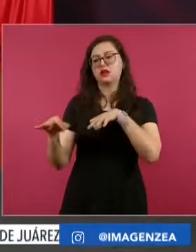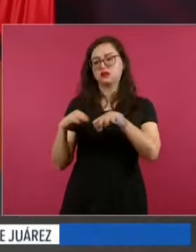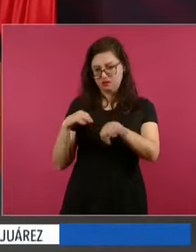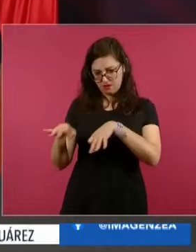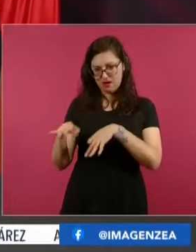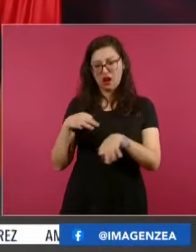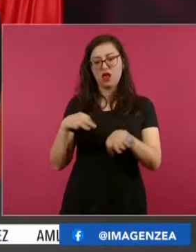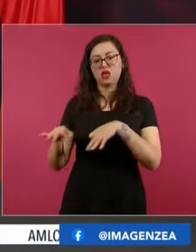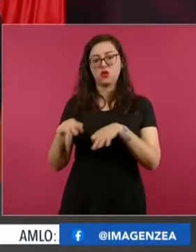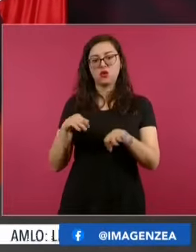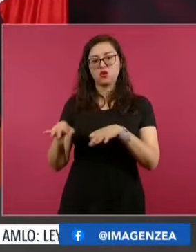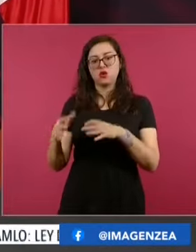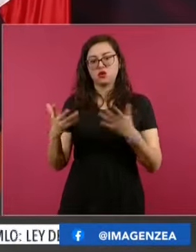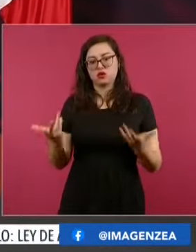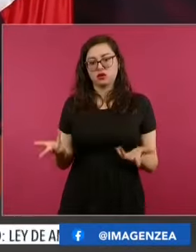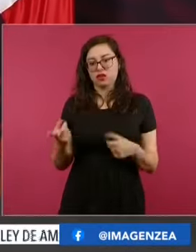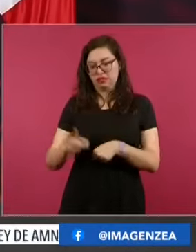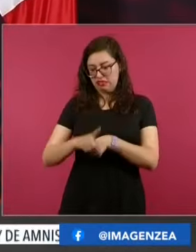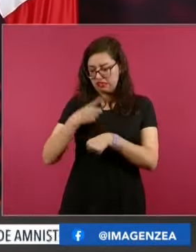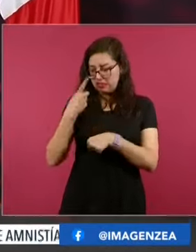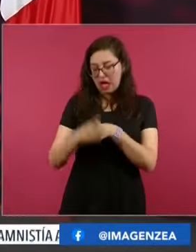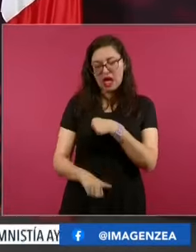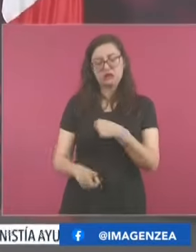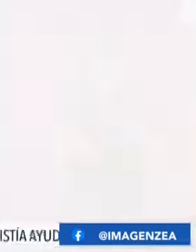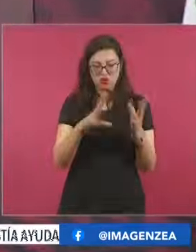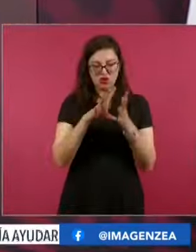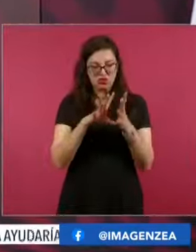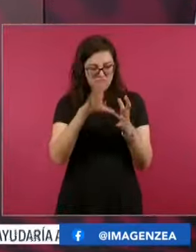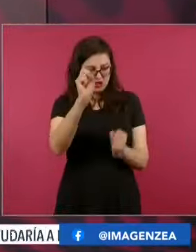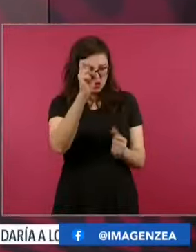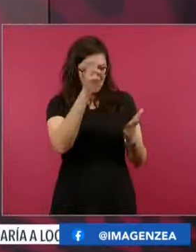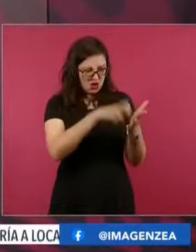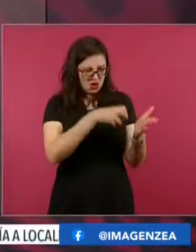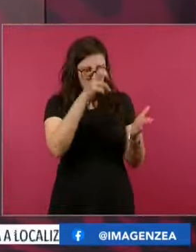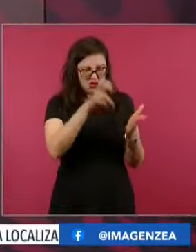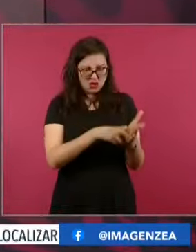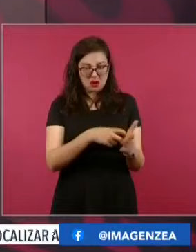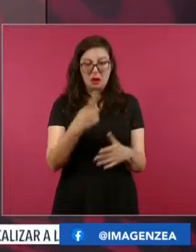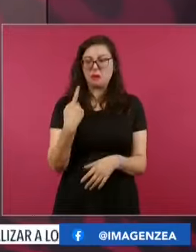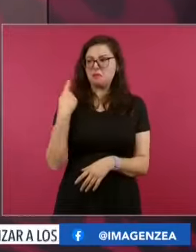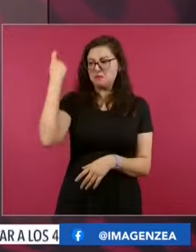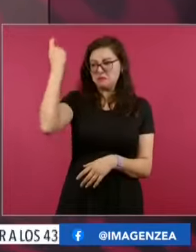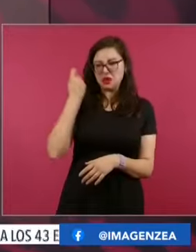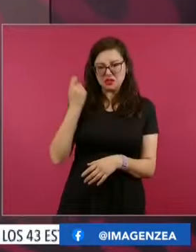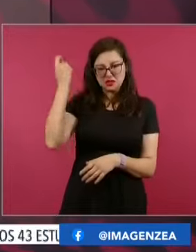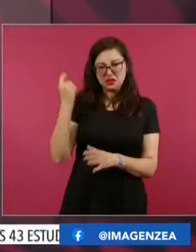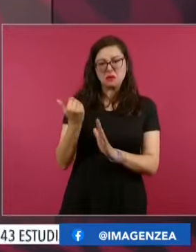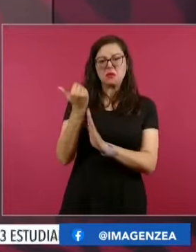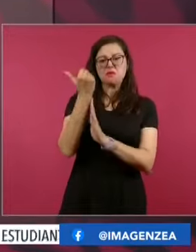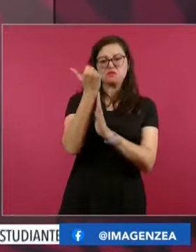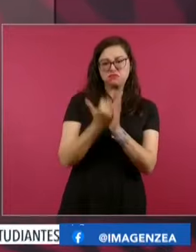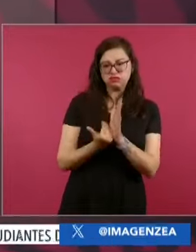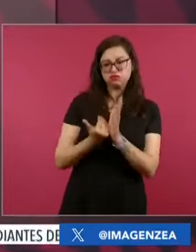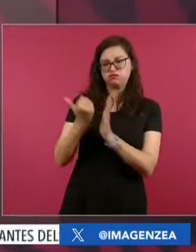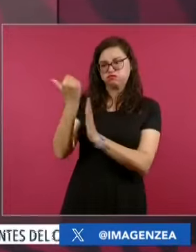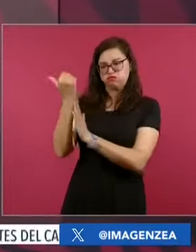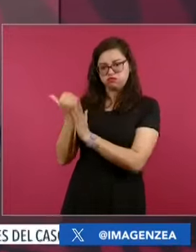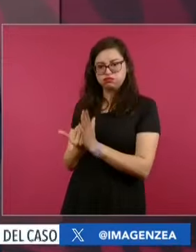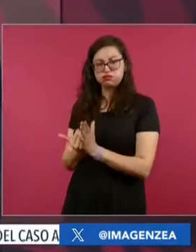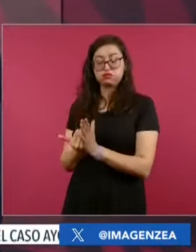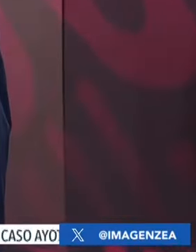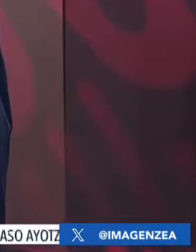causado en el periodo neoliberal, para que los trabajadores no